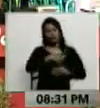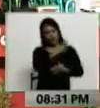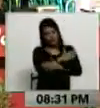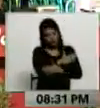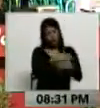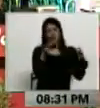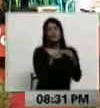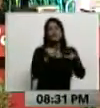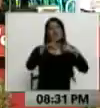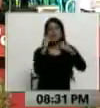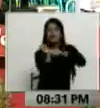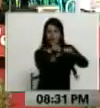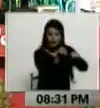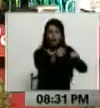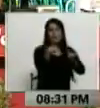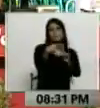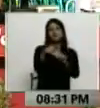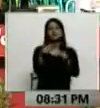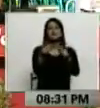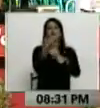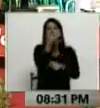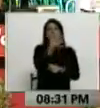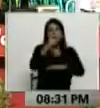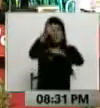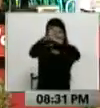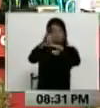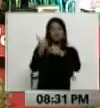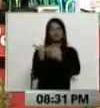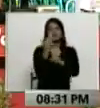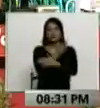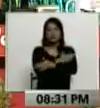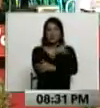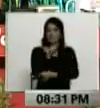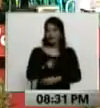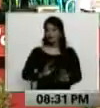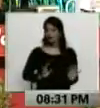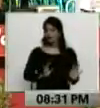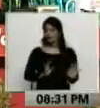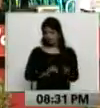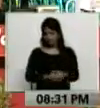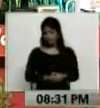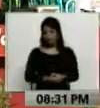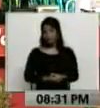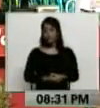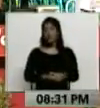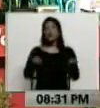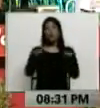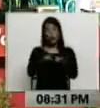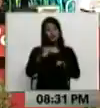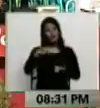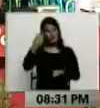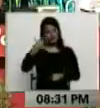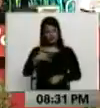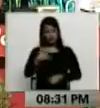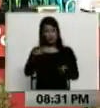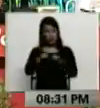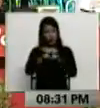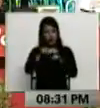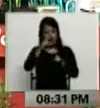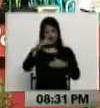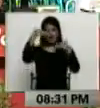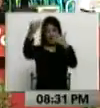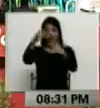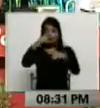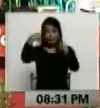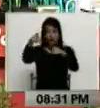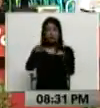equipo extraordinario la guerrilla volvió la guerrilla eso se parece a Los Reales de Kansas City el año previo a ser campeones Así